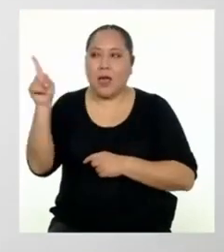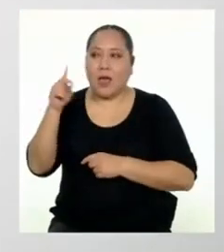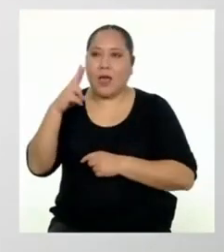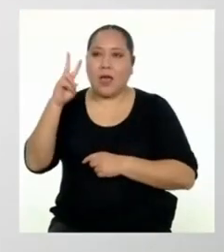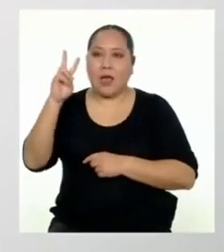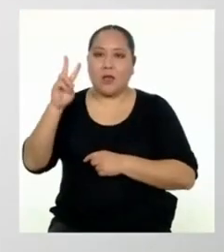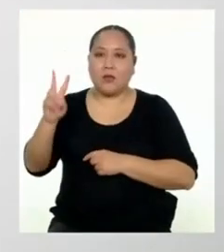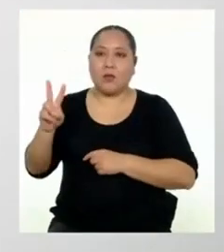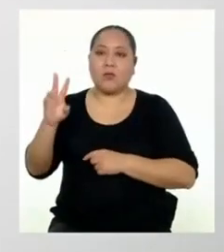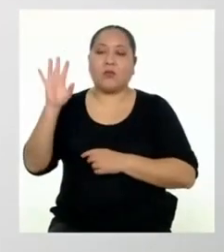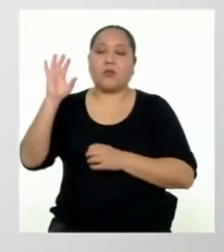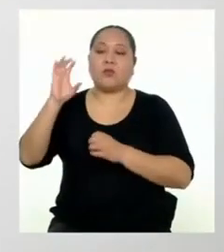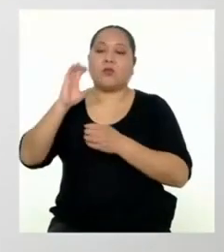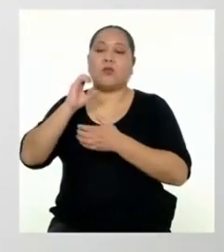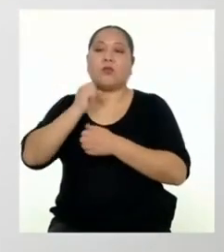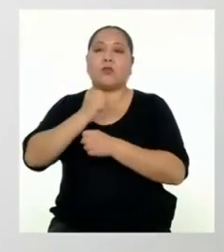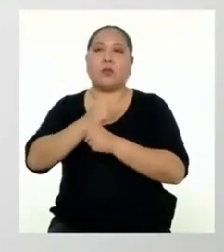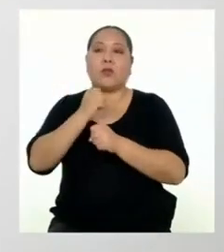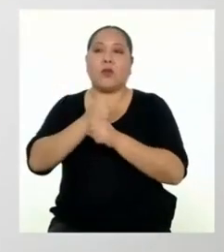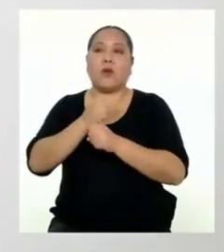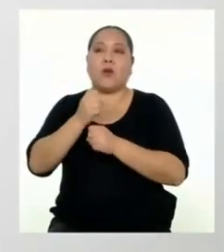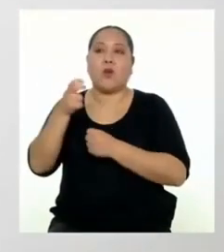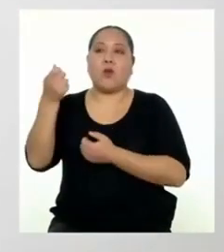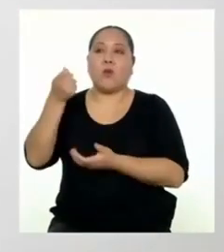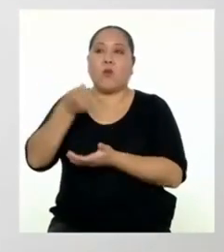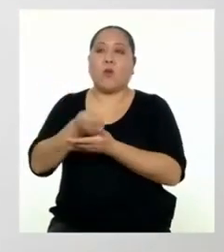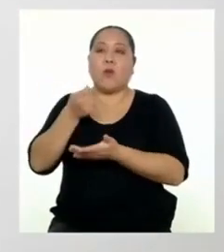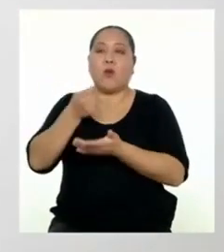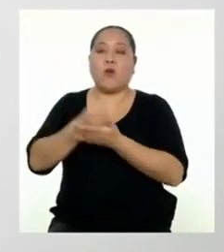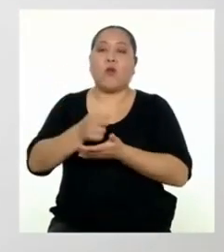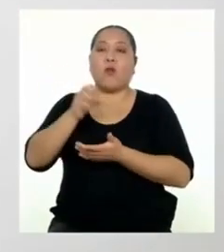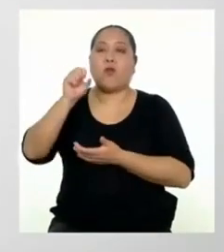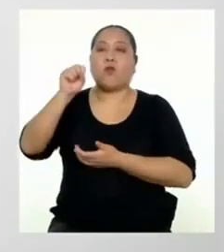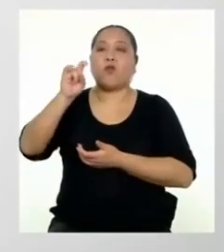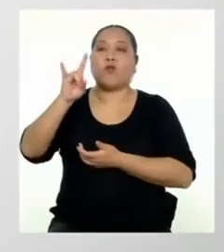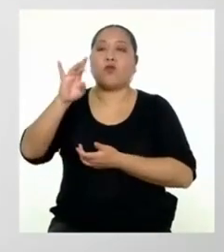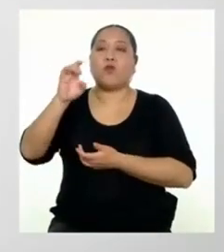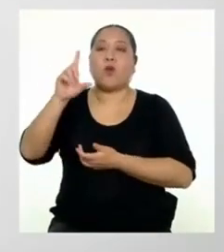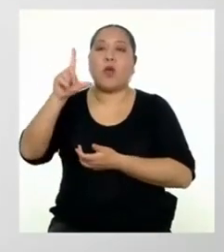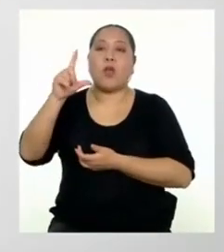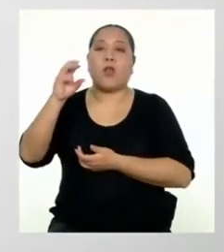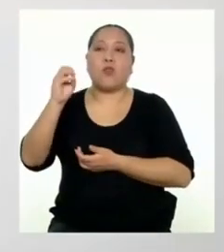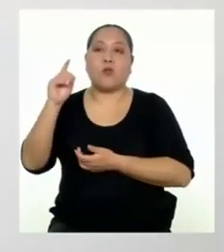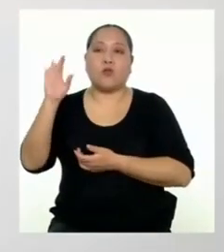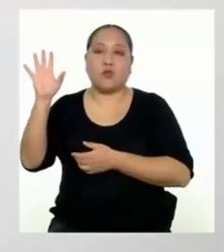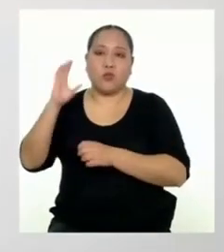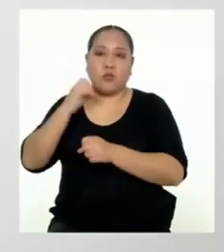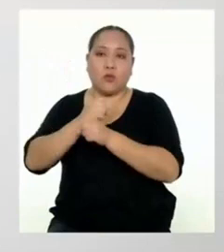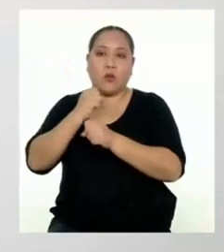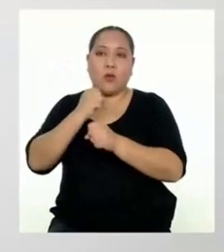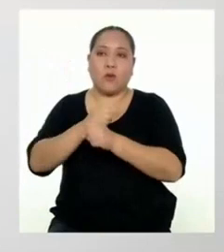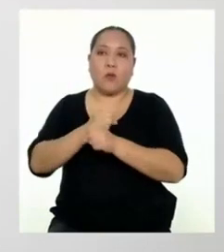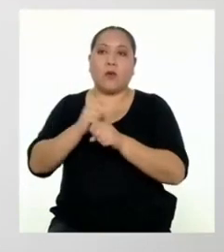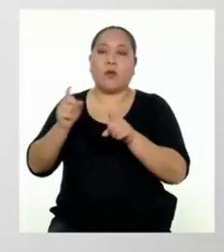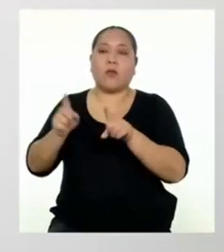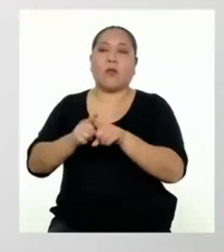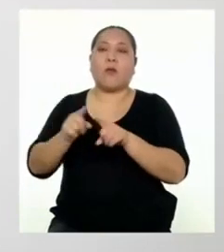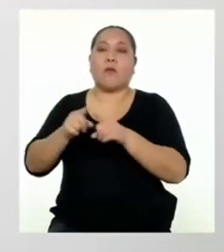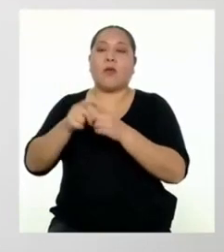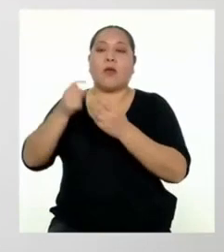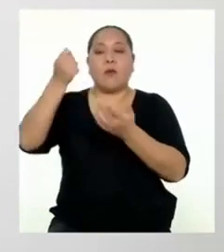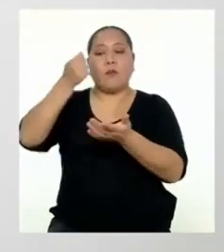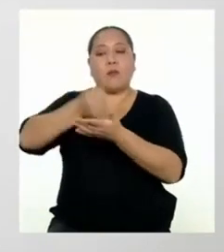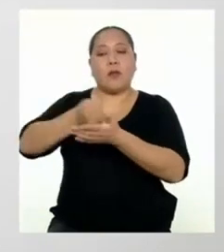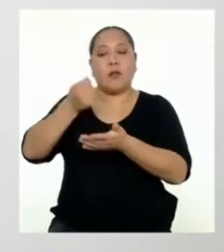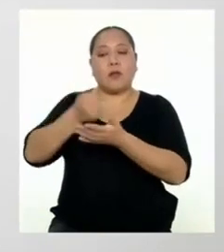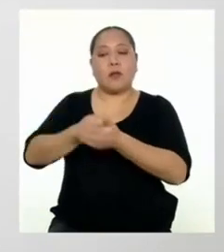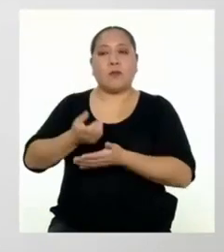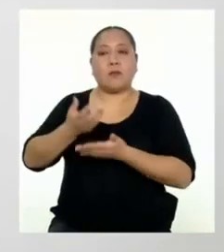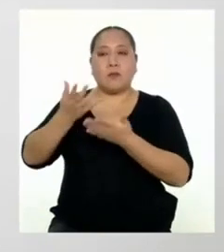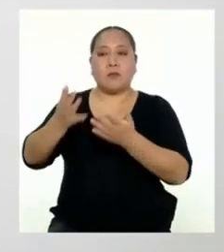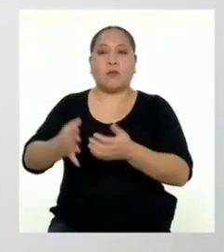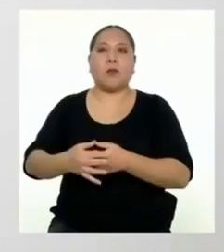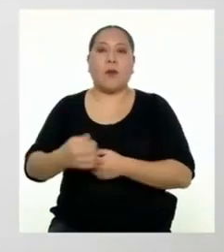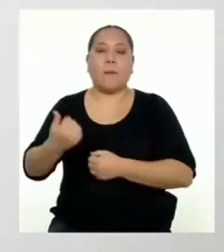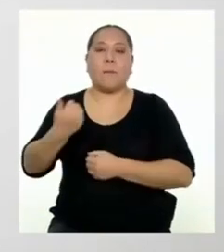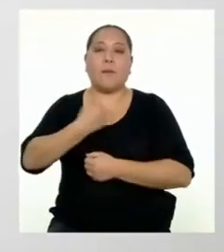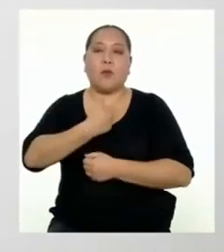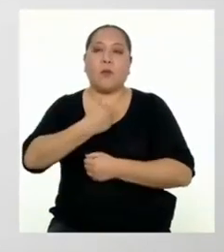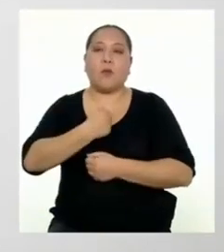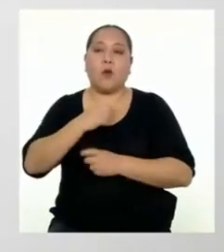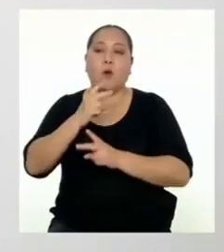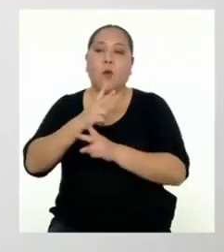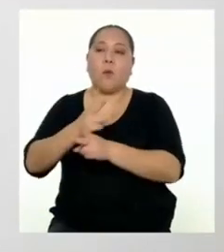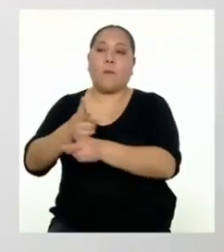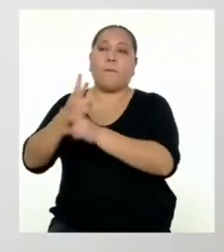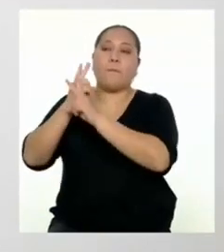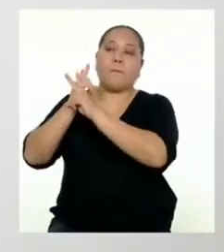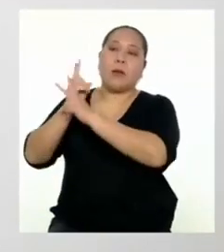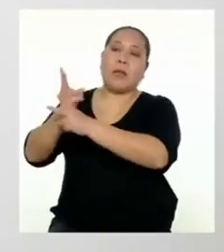ellas, en su carácter de trabajadoras, les correspondería un sueldo por su trabajo. Aparte, al capital que invirtieron, sea propio o un